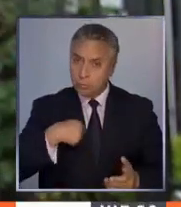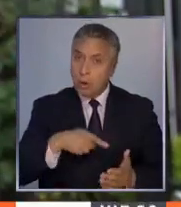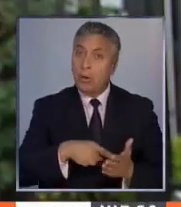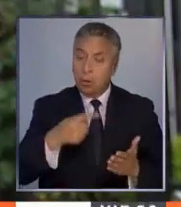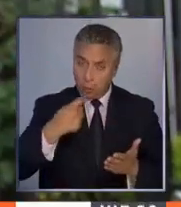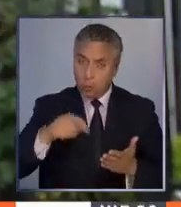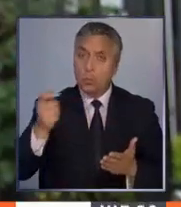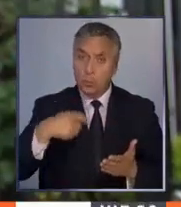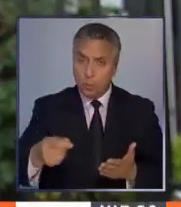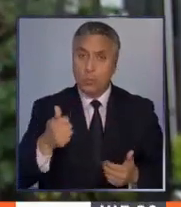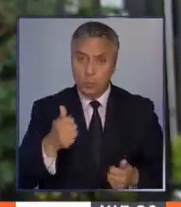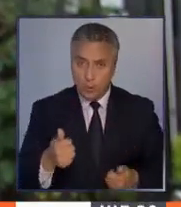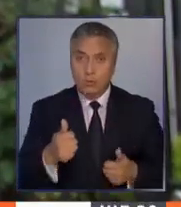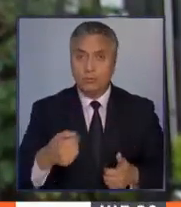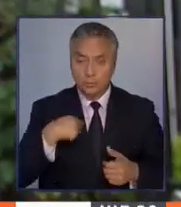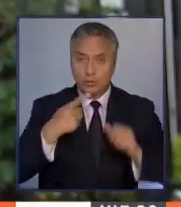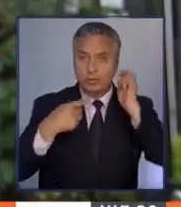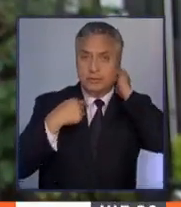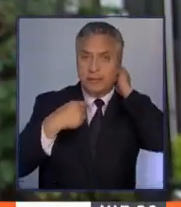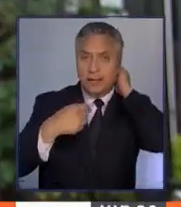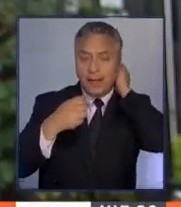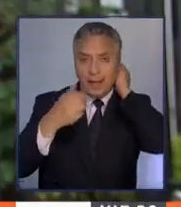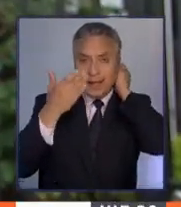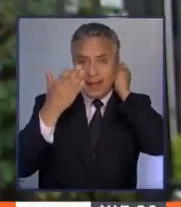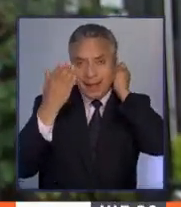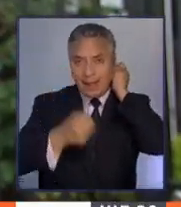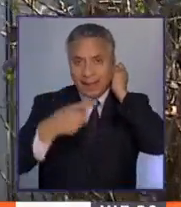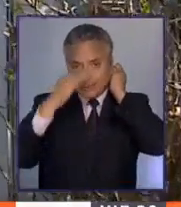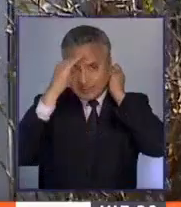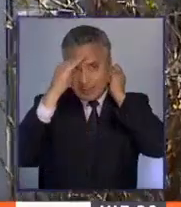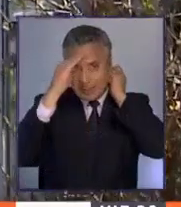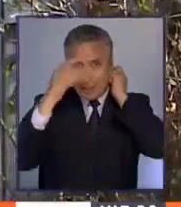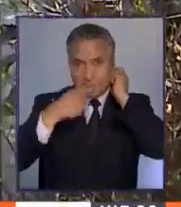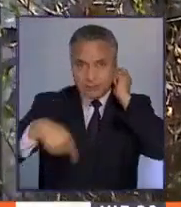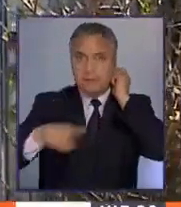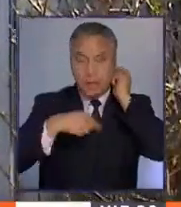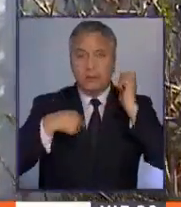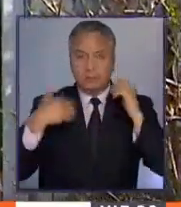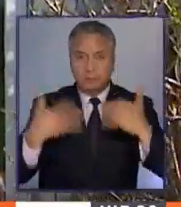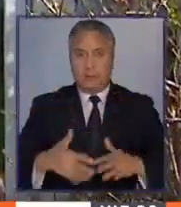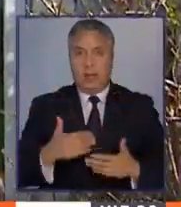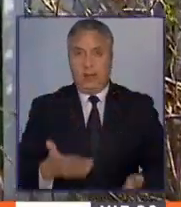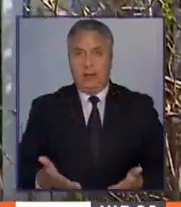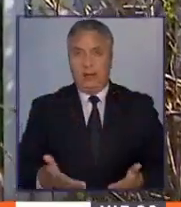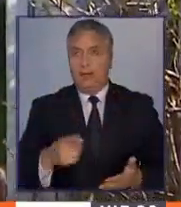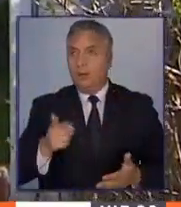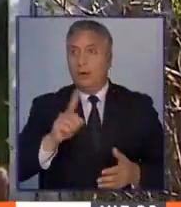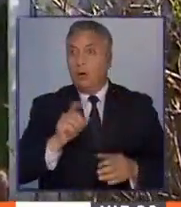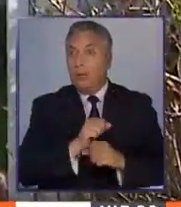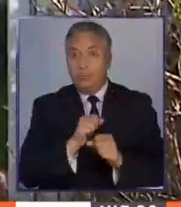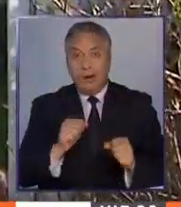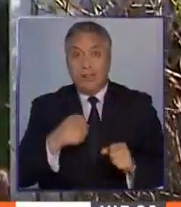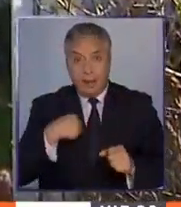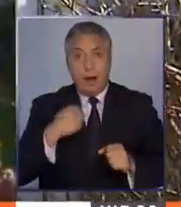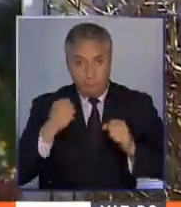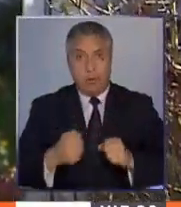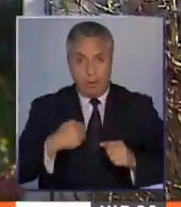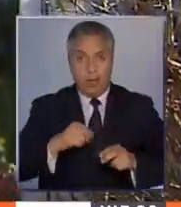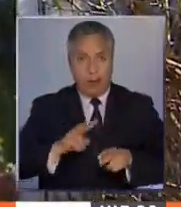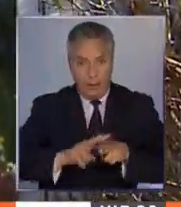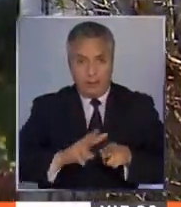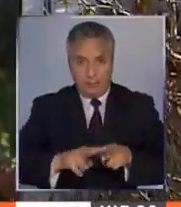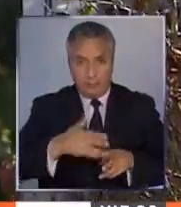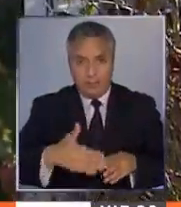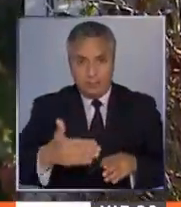nosotros hacemos o damos a conocer la experiencia que como vecinos hemos tenido. No podemos ejercer captura y cosas así, pero lo que sí podemos hacer es